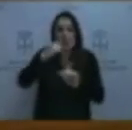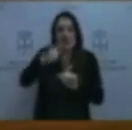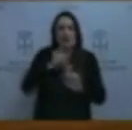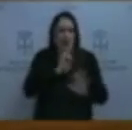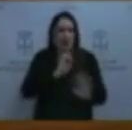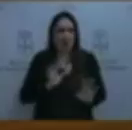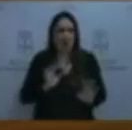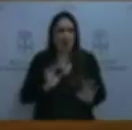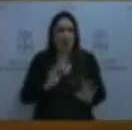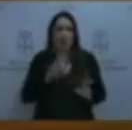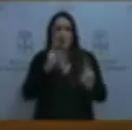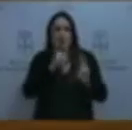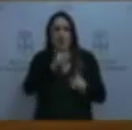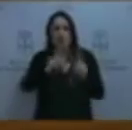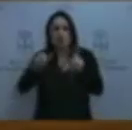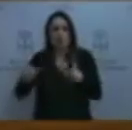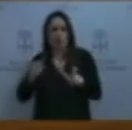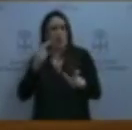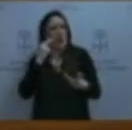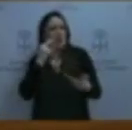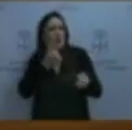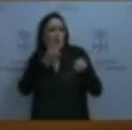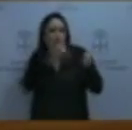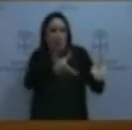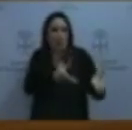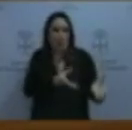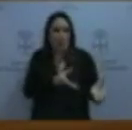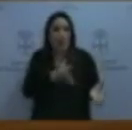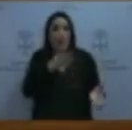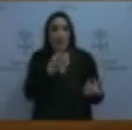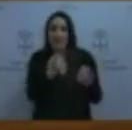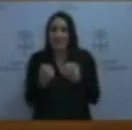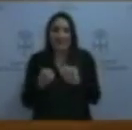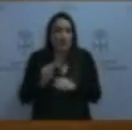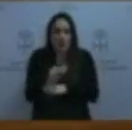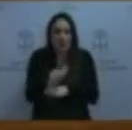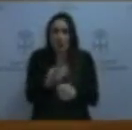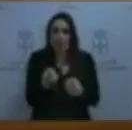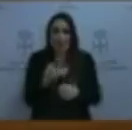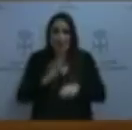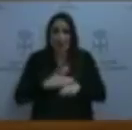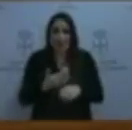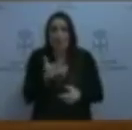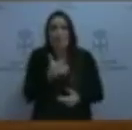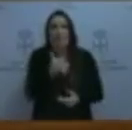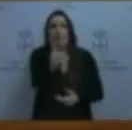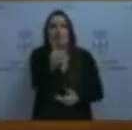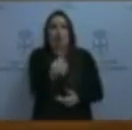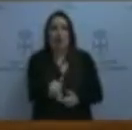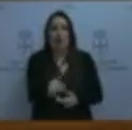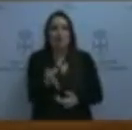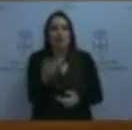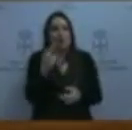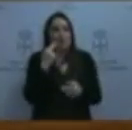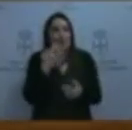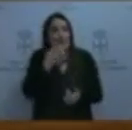encontrarnos personas que le da miedo contar esto fuera del anonimato, porque necesitan esta subvención para poder tener un futuro y temen que su